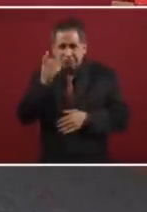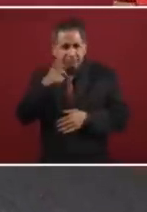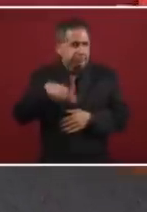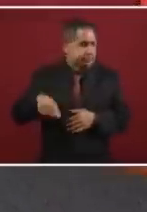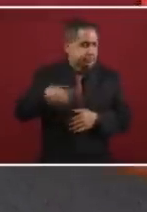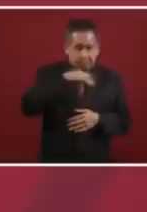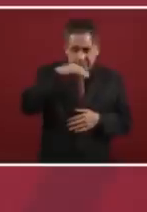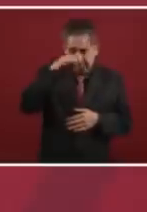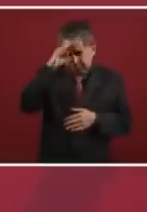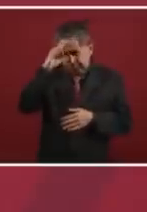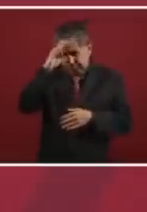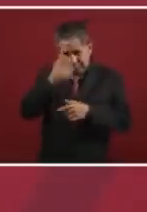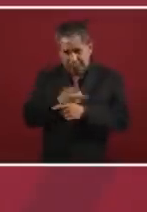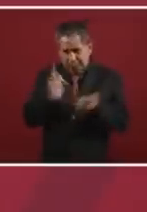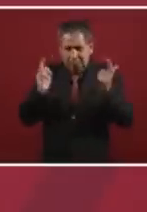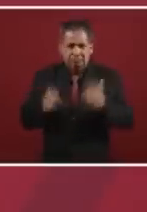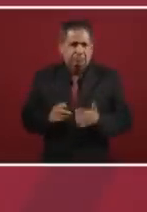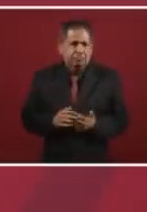piensa